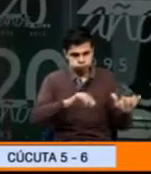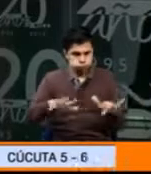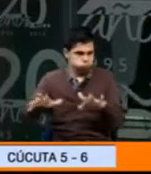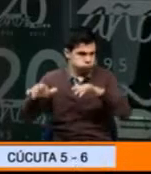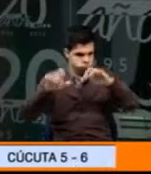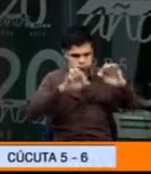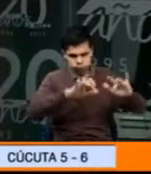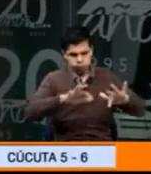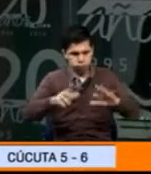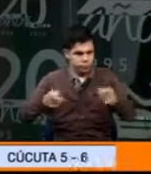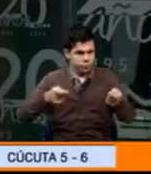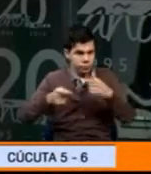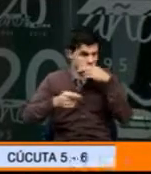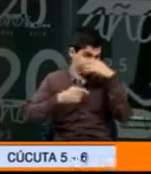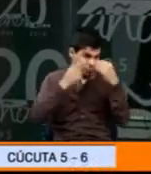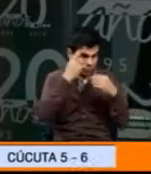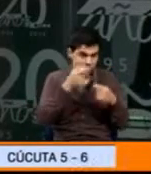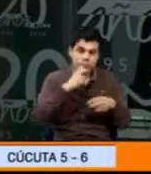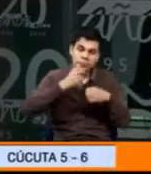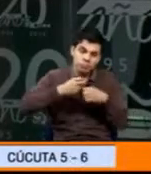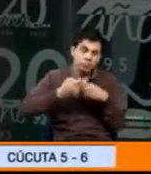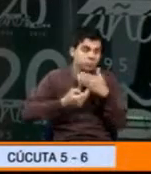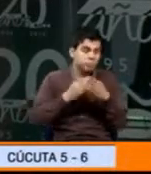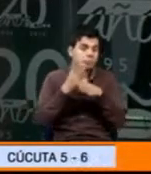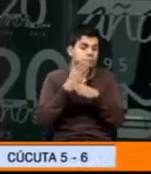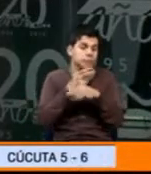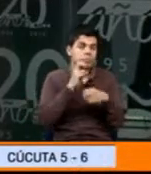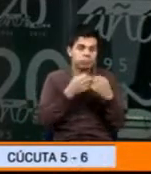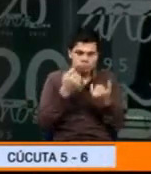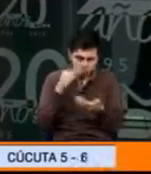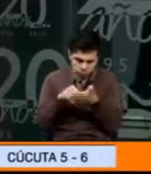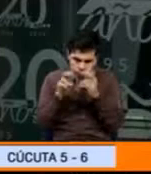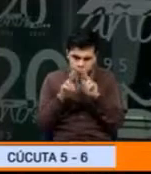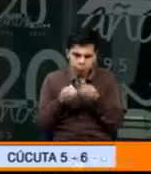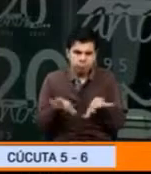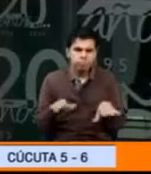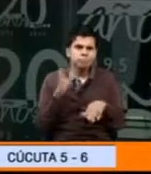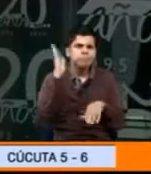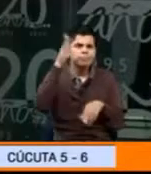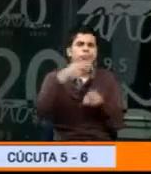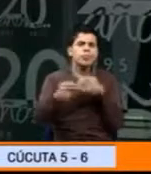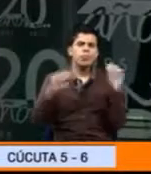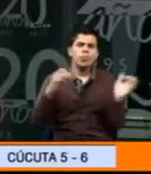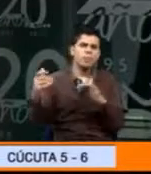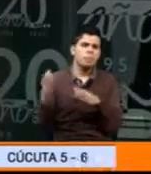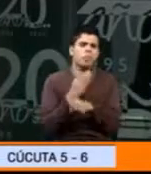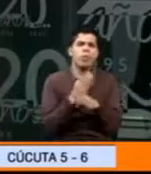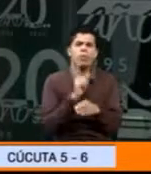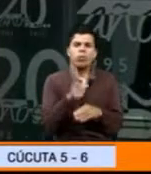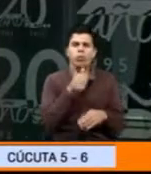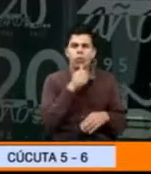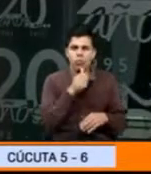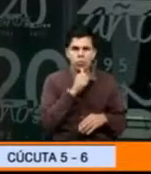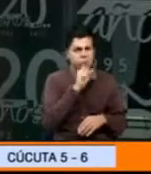que pues amenaza cada día? Y uno mira en internet y dice que la guerra próximamente va a ser por el agua. ¿Cómo